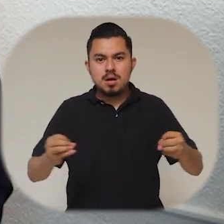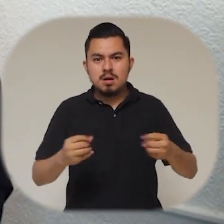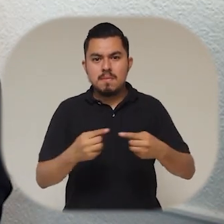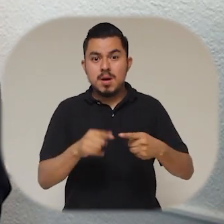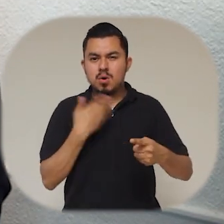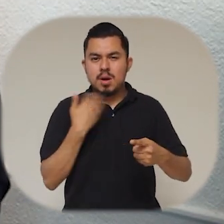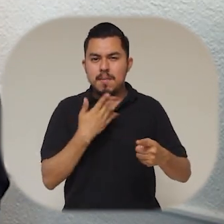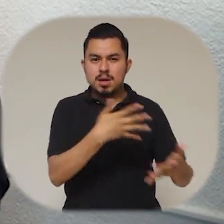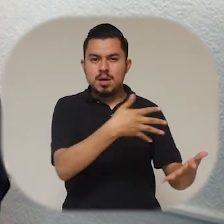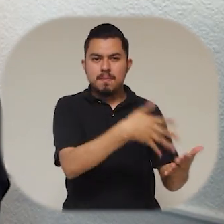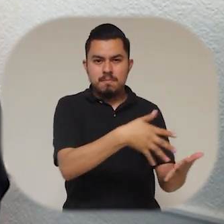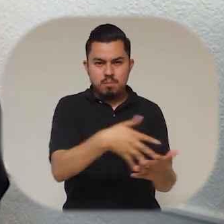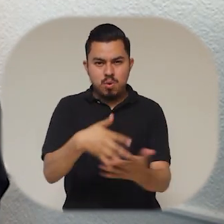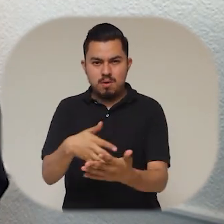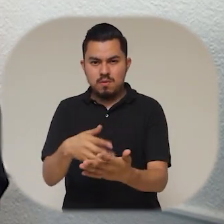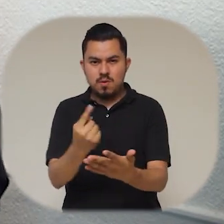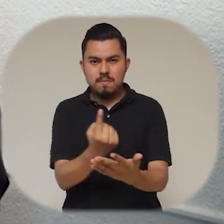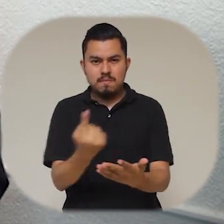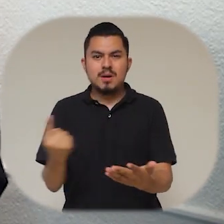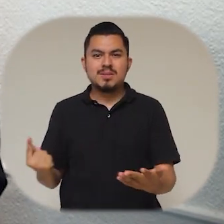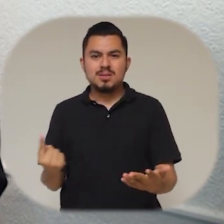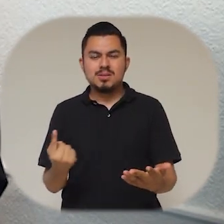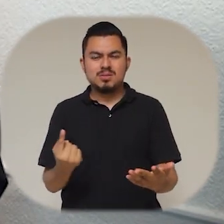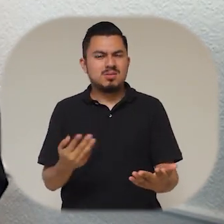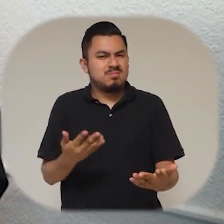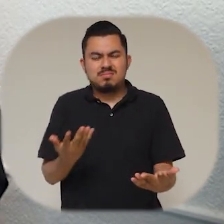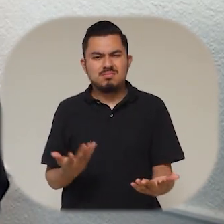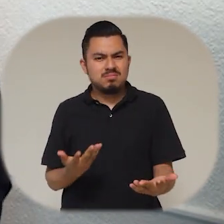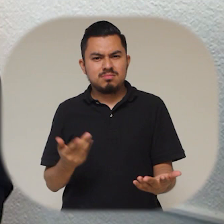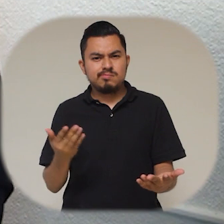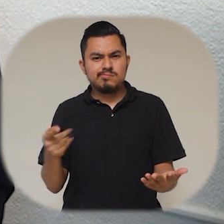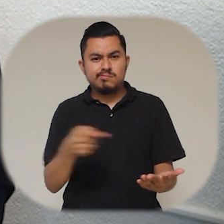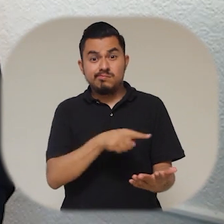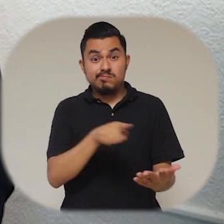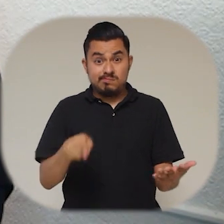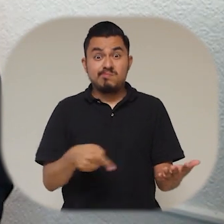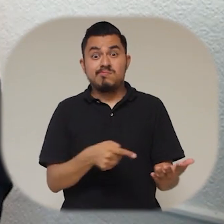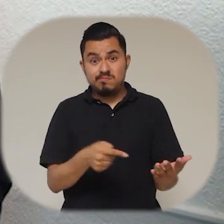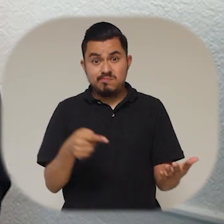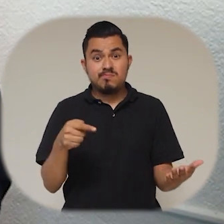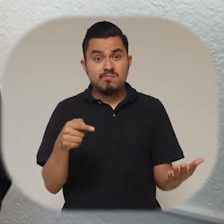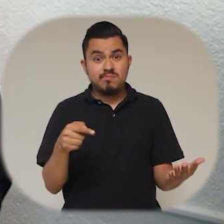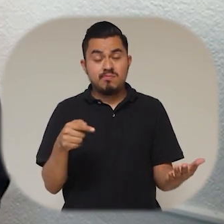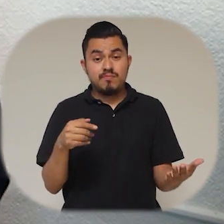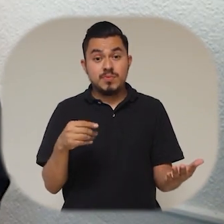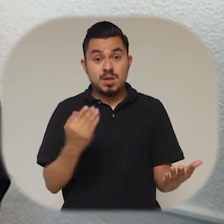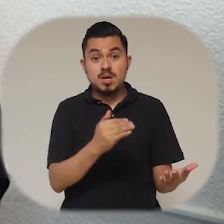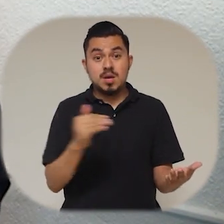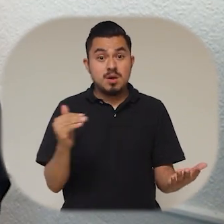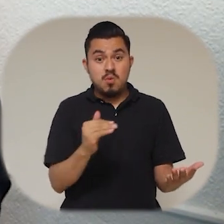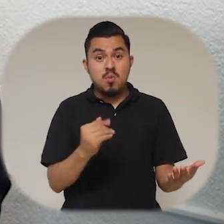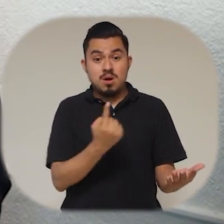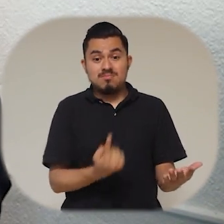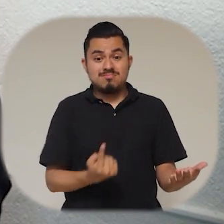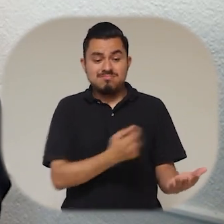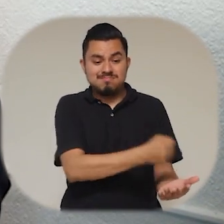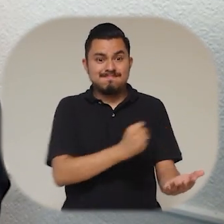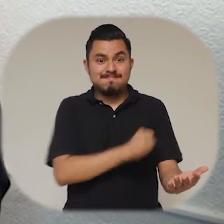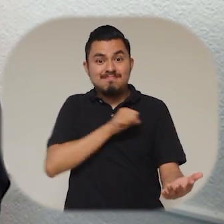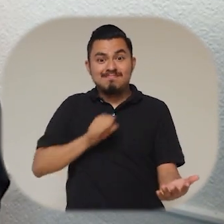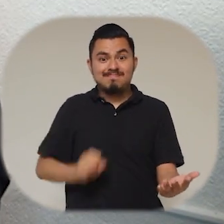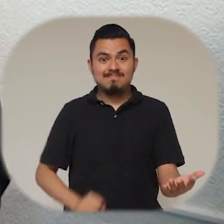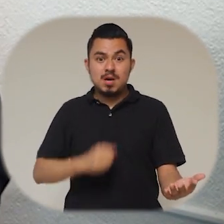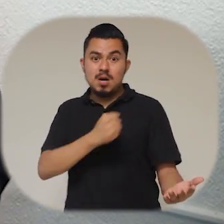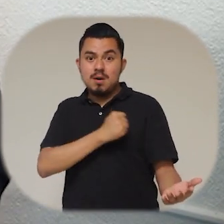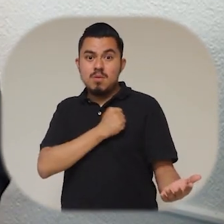del pueblo para estar ante Dios, al mismo tiempo ellos resolvían el pecado, pero ellos mismos no eran